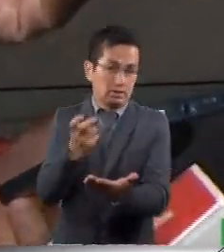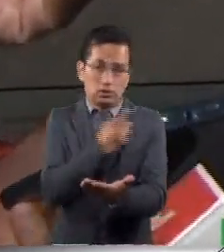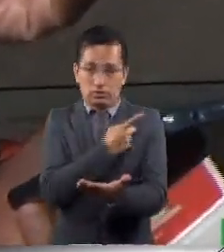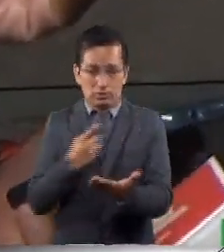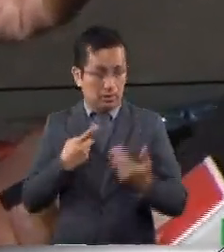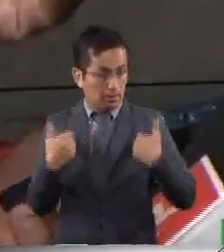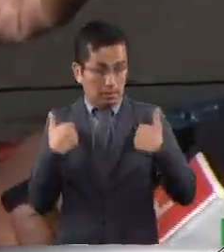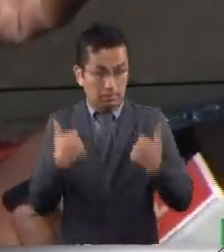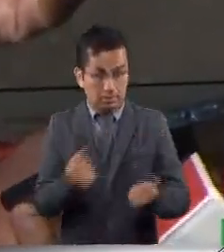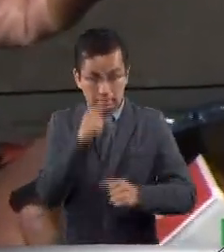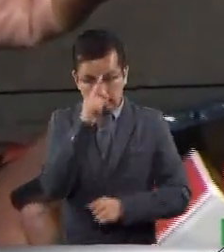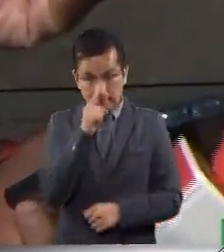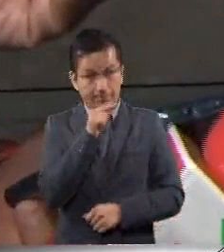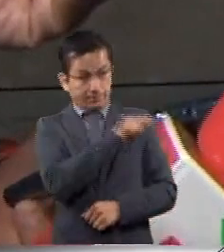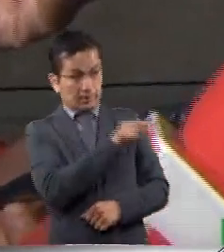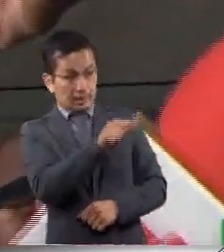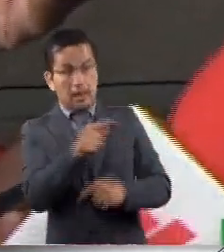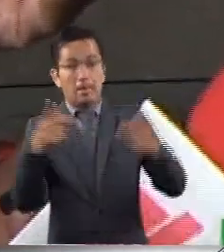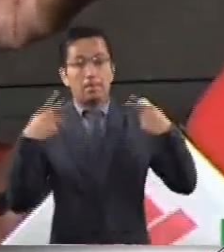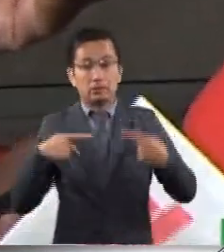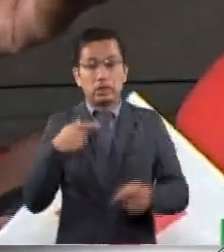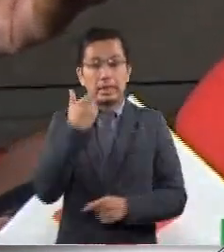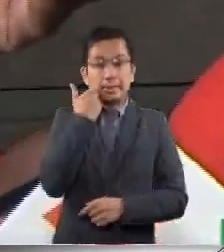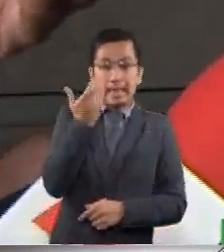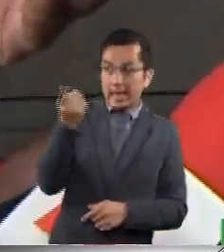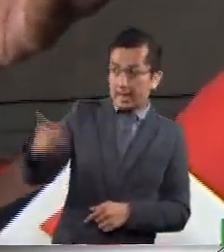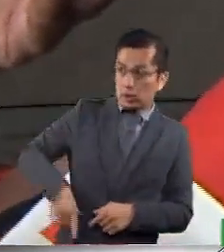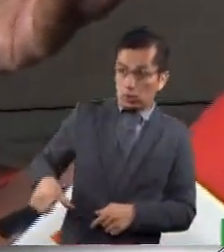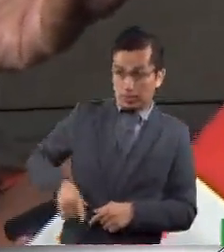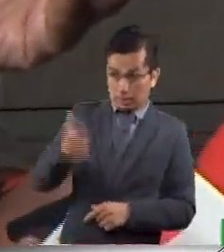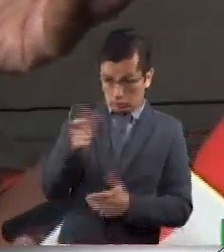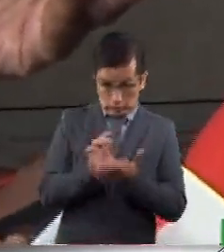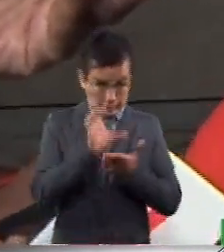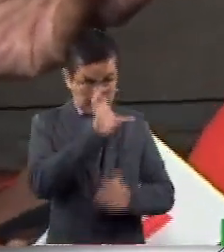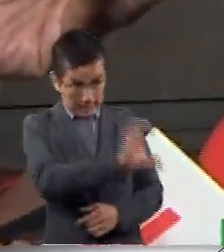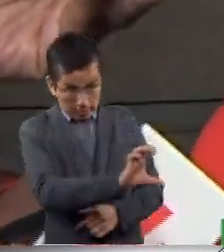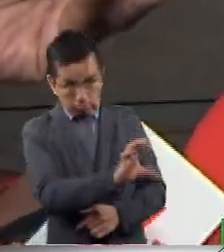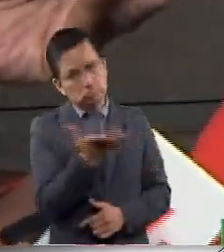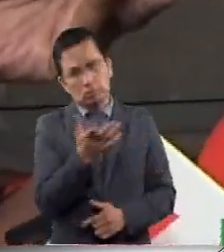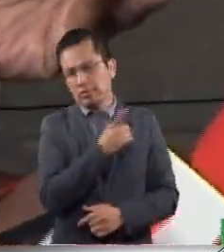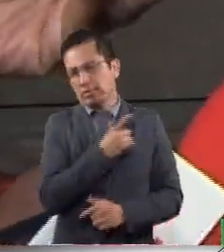quieran recibir dinero del erario público pues tienen que cumplir con las reglas.